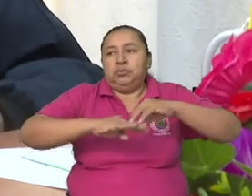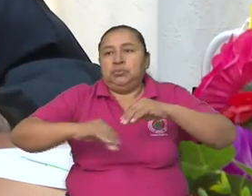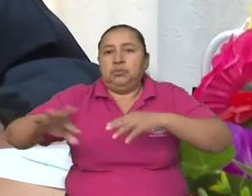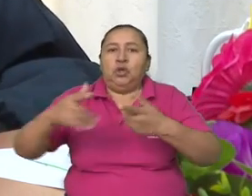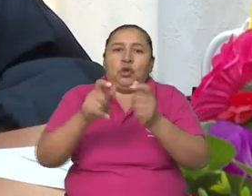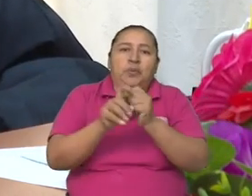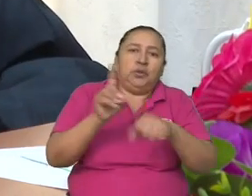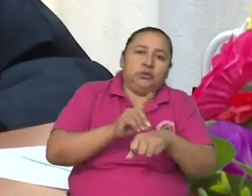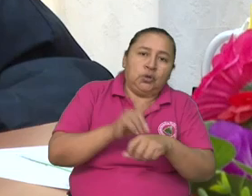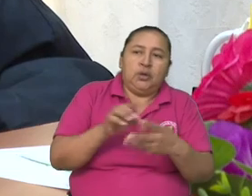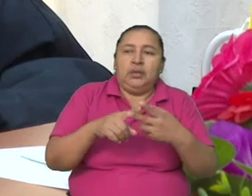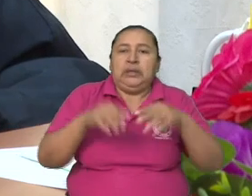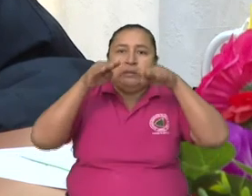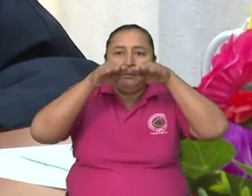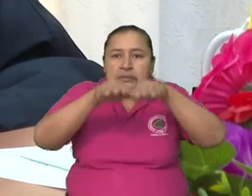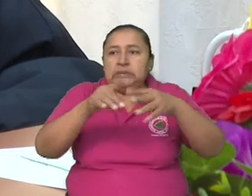médicas, con el zinc, que casi